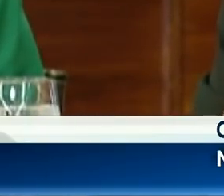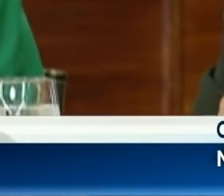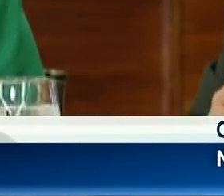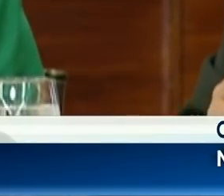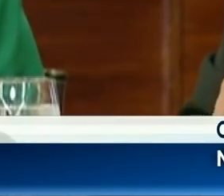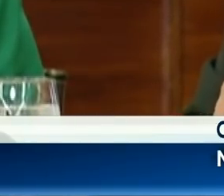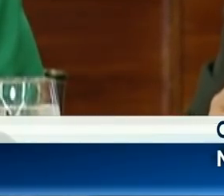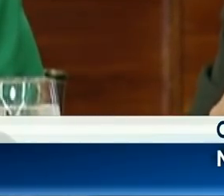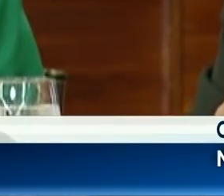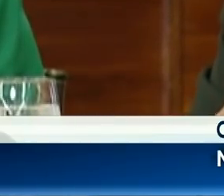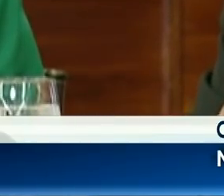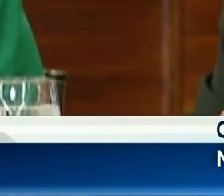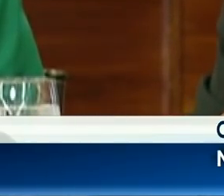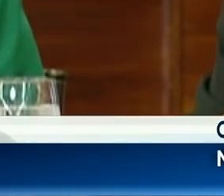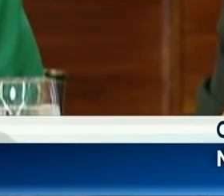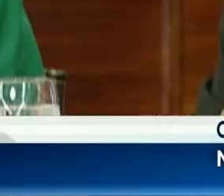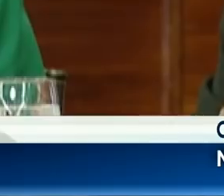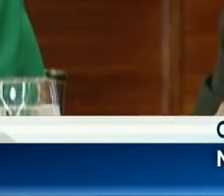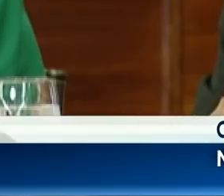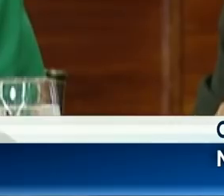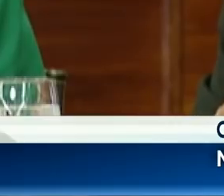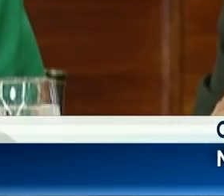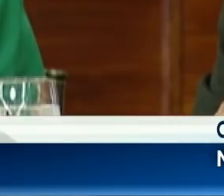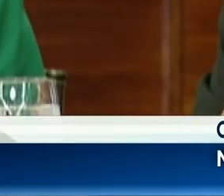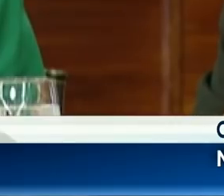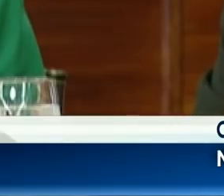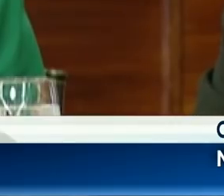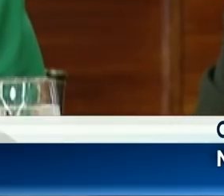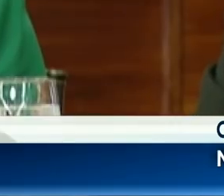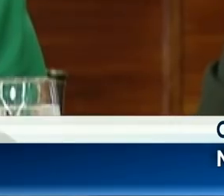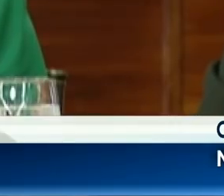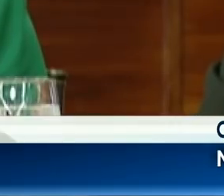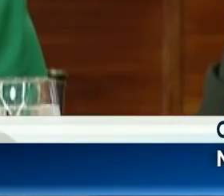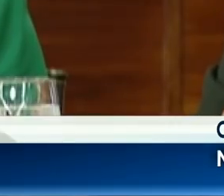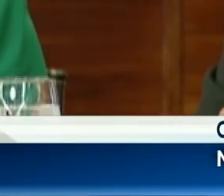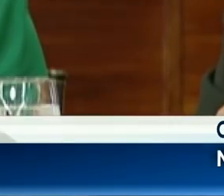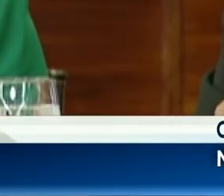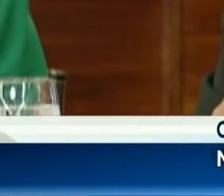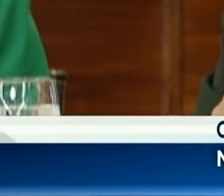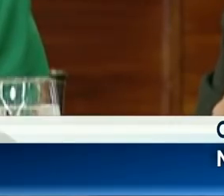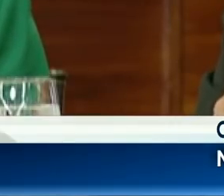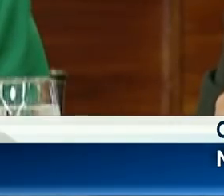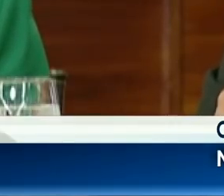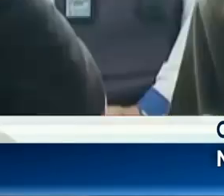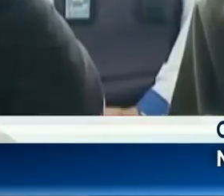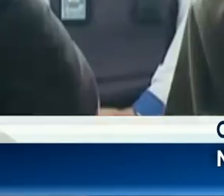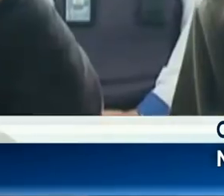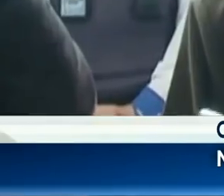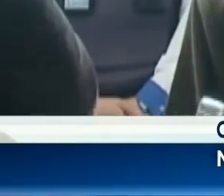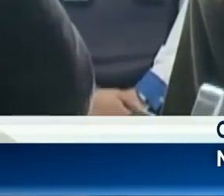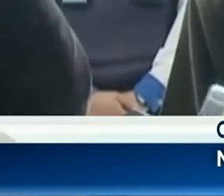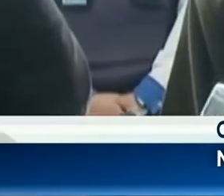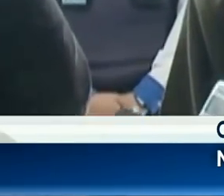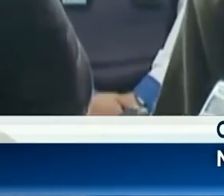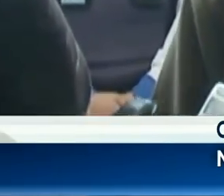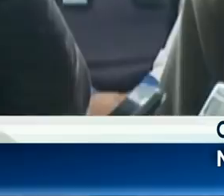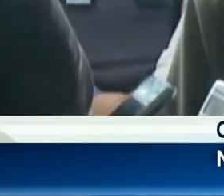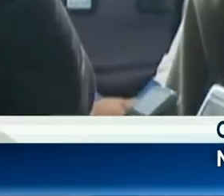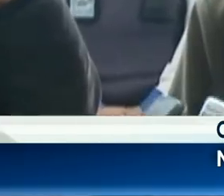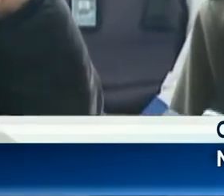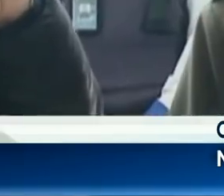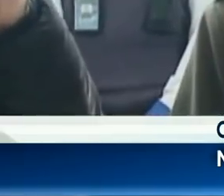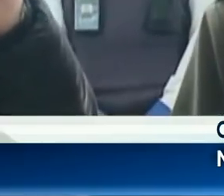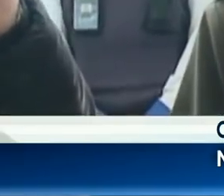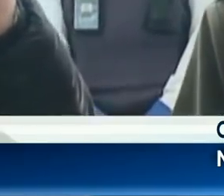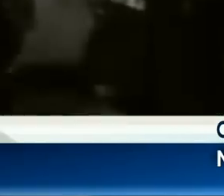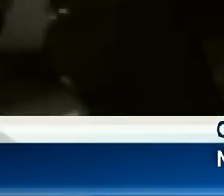directa de que se agoten todas las instancias para que nuestros tres conciudadanos retornen y retornen bien a sus hogares. Por su parte, el comandante de la policía,